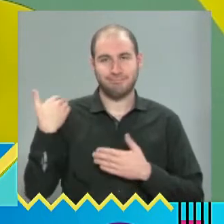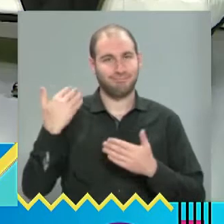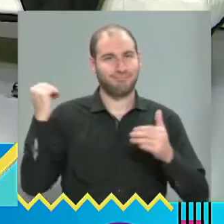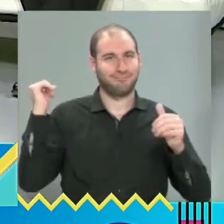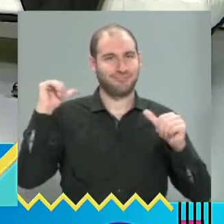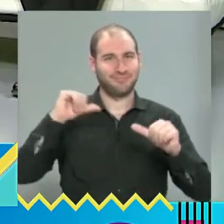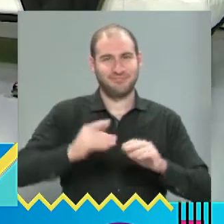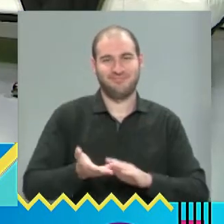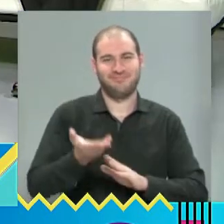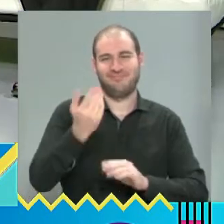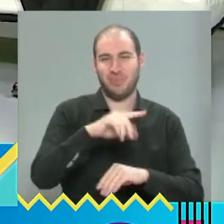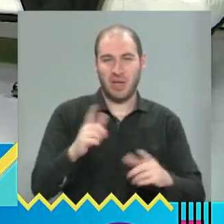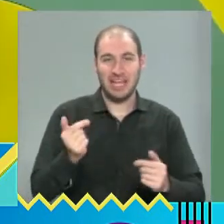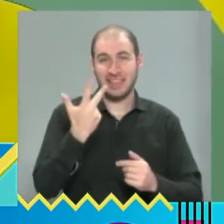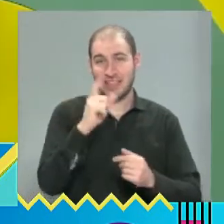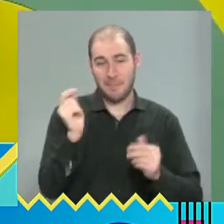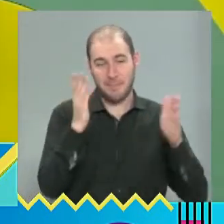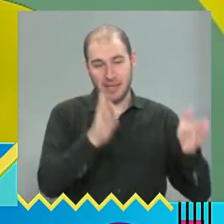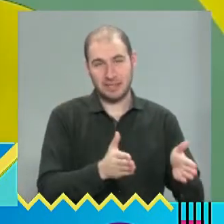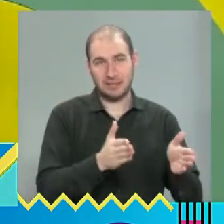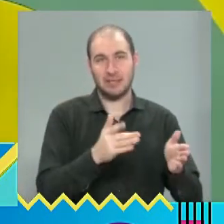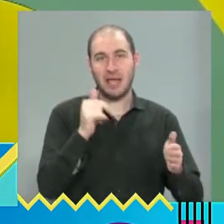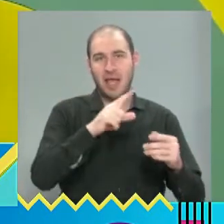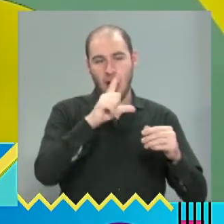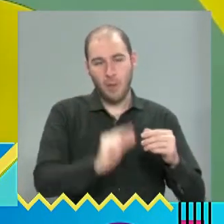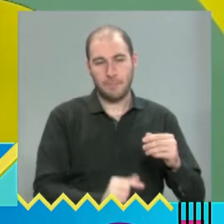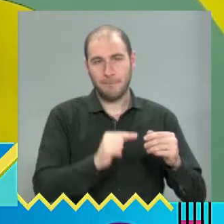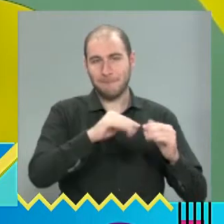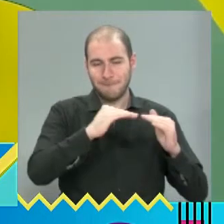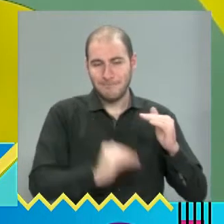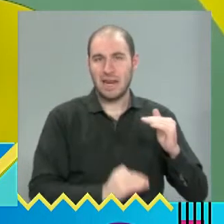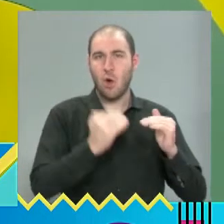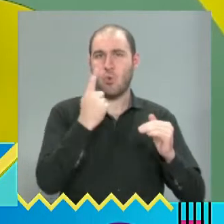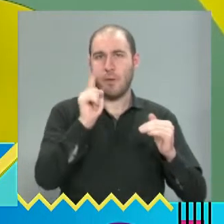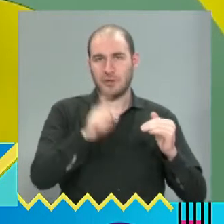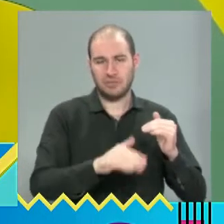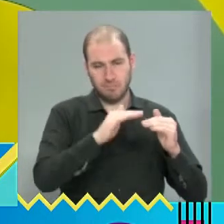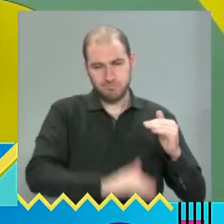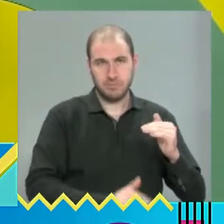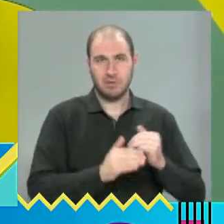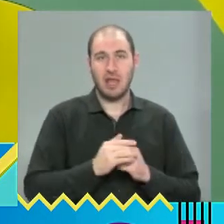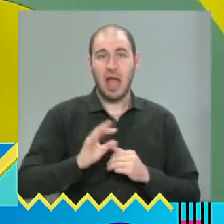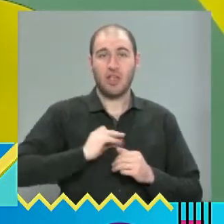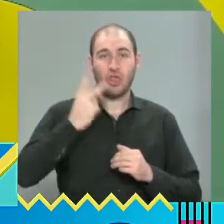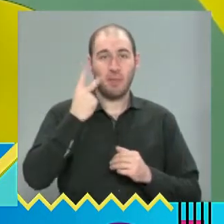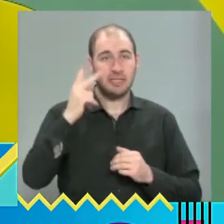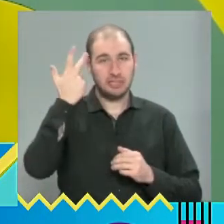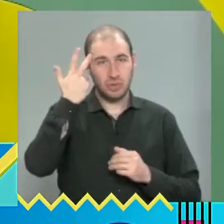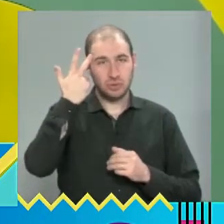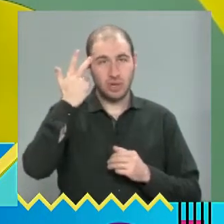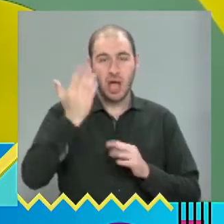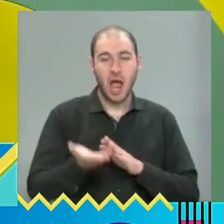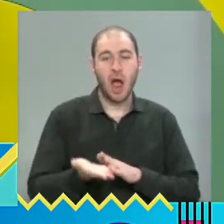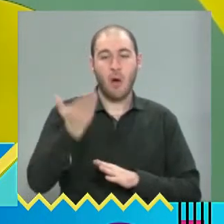no despega. En los primeros 3 meses da una caída del 1% y se esperaba para el 2018